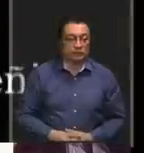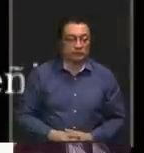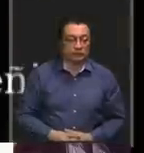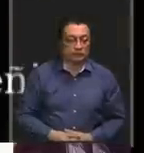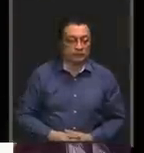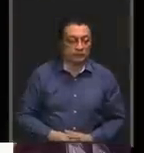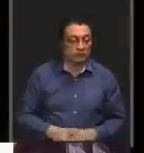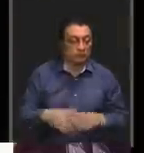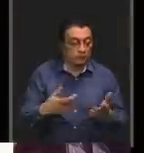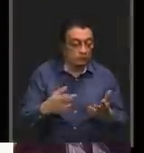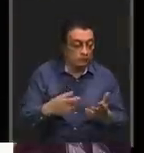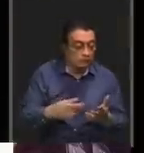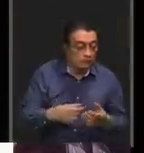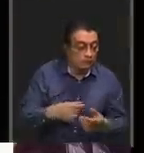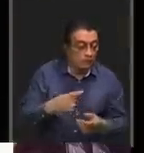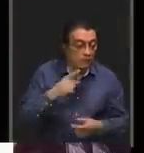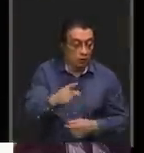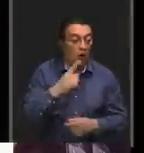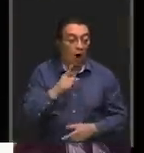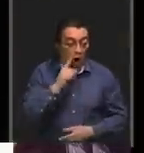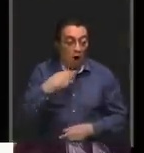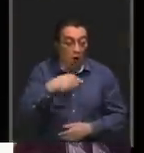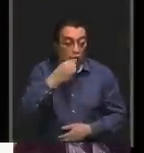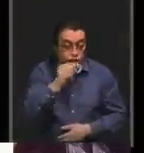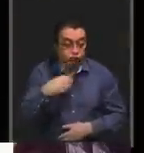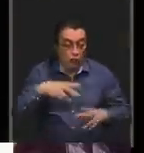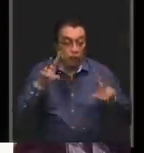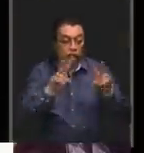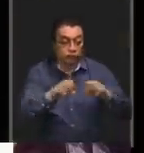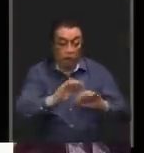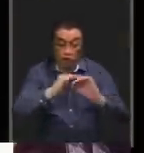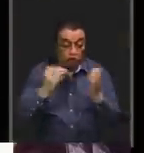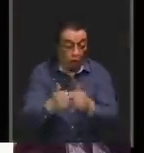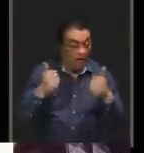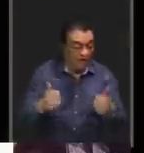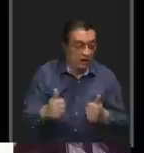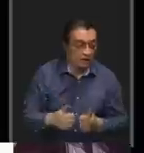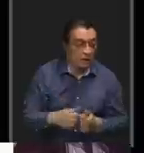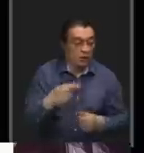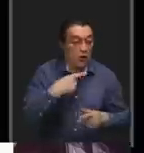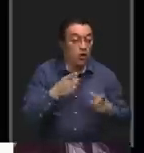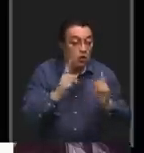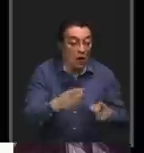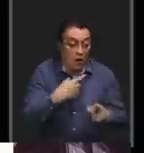¿Cómo está la cosa para allá? Sí, estuvimos hablando de